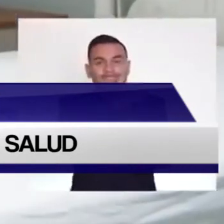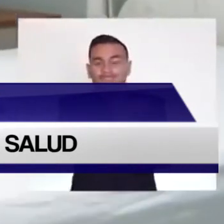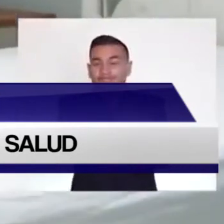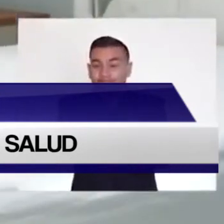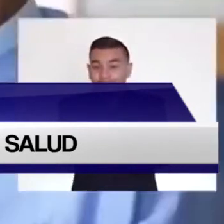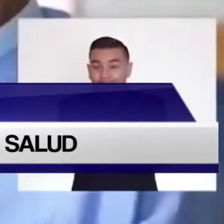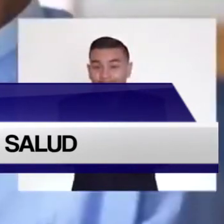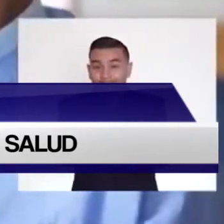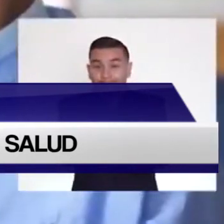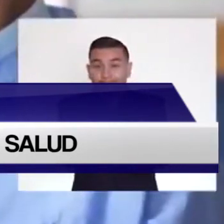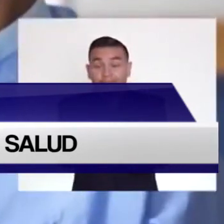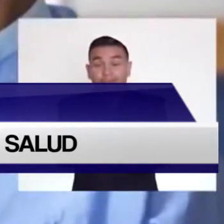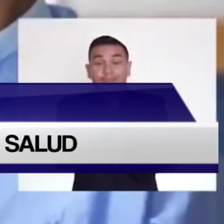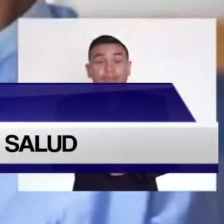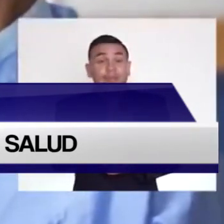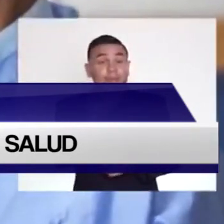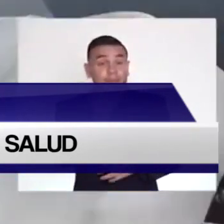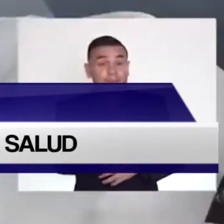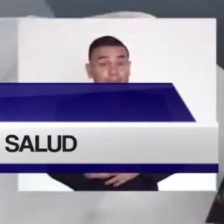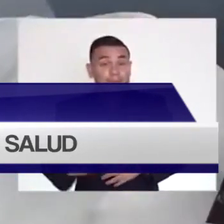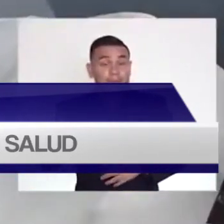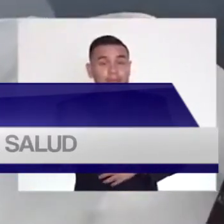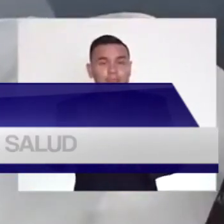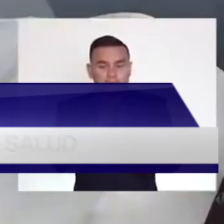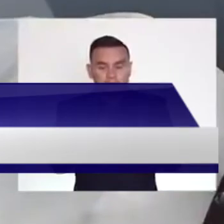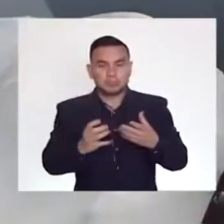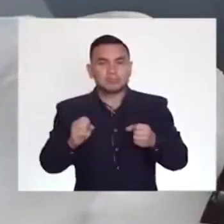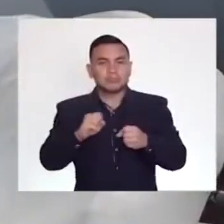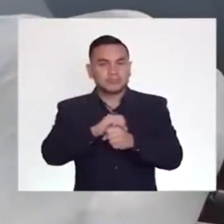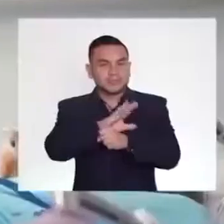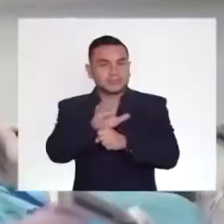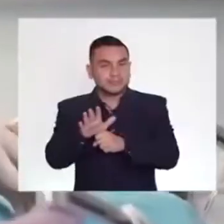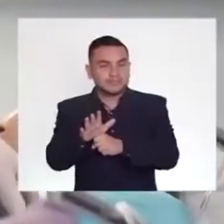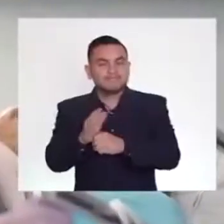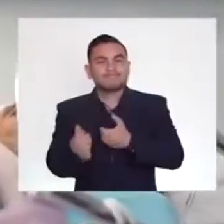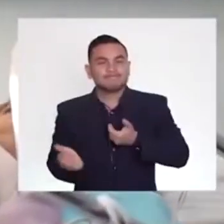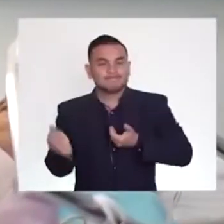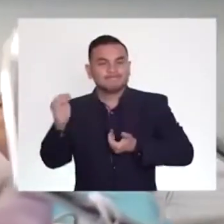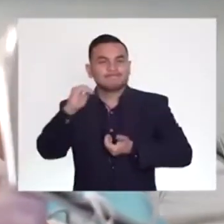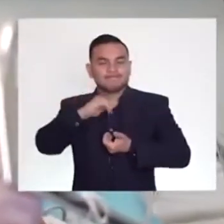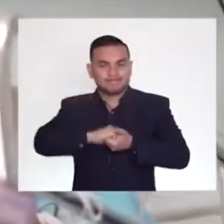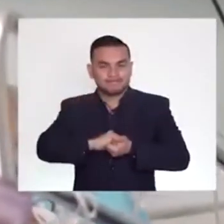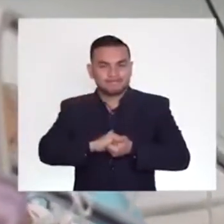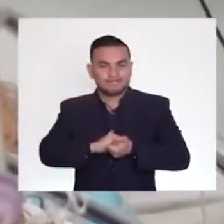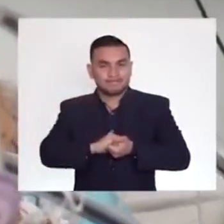tranquila. Con imágenes de José Zelaya, Emmanuel Boquín, Noticiero TVN.